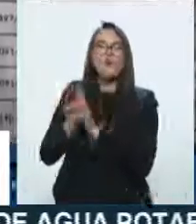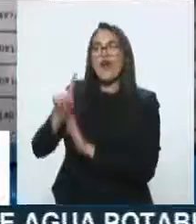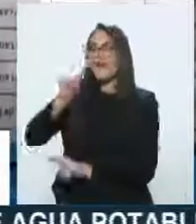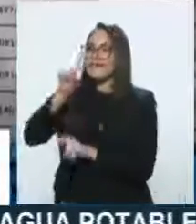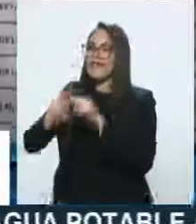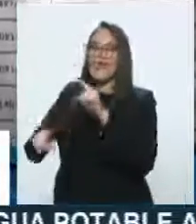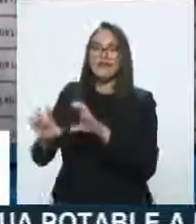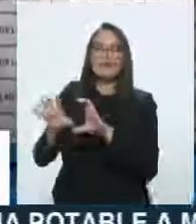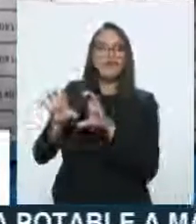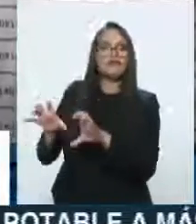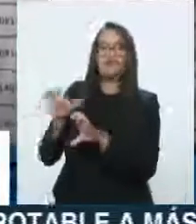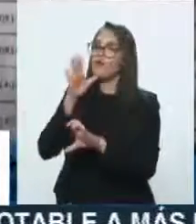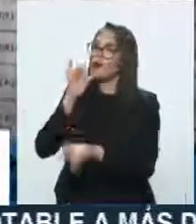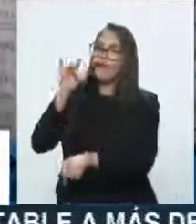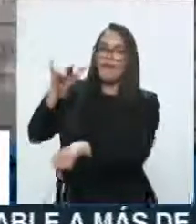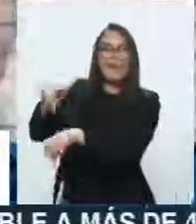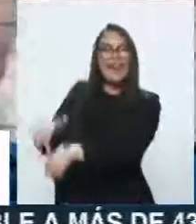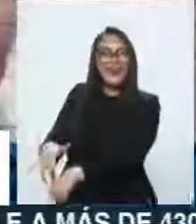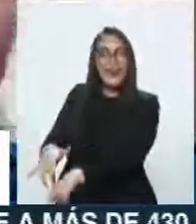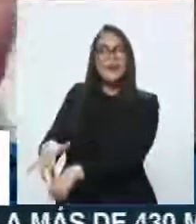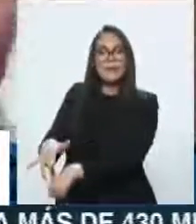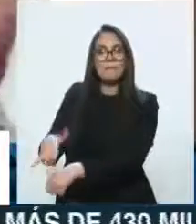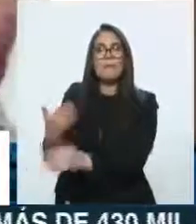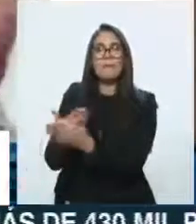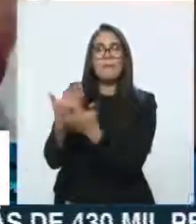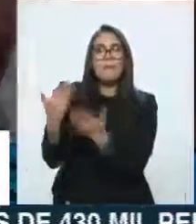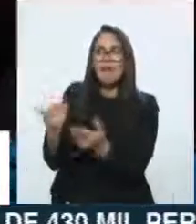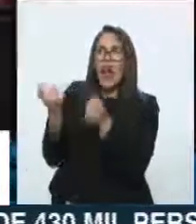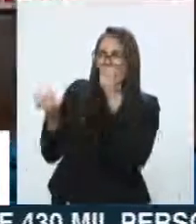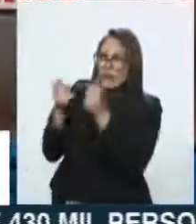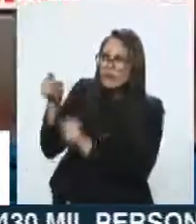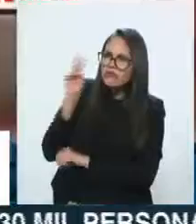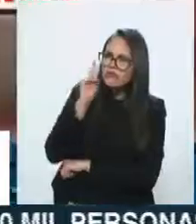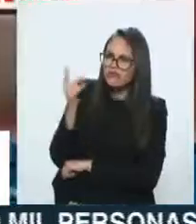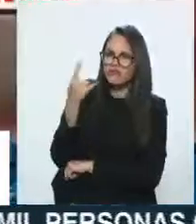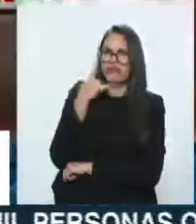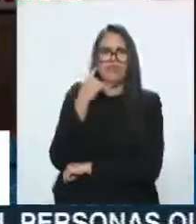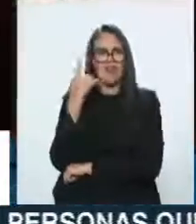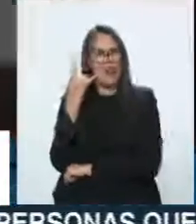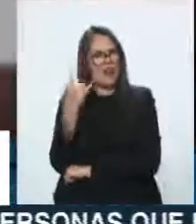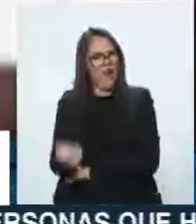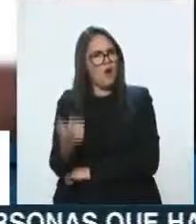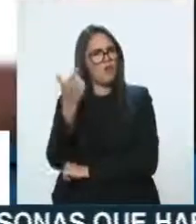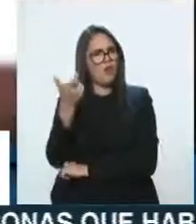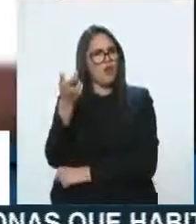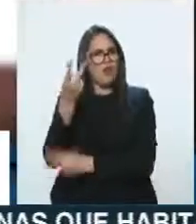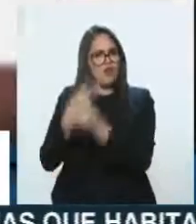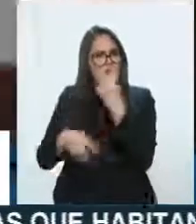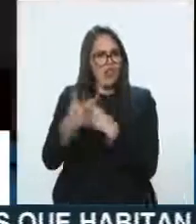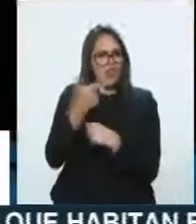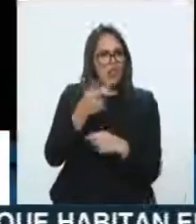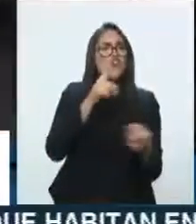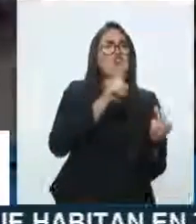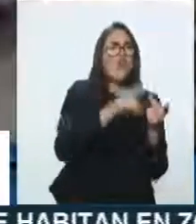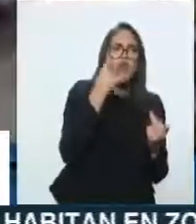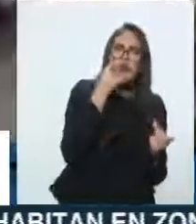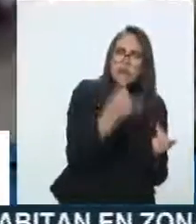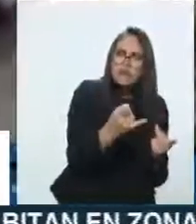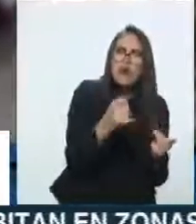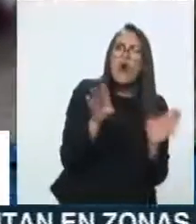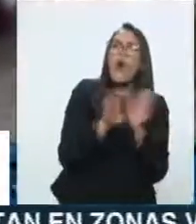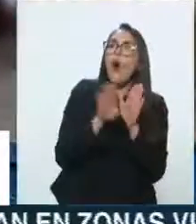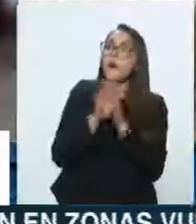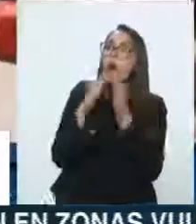la Comisión Bancaria y de Valores, las cuentas que son sospechosas de corrupción, de lavado de dinero, que no pueden